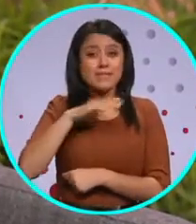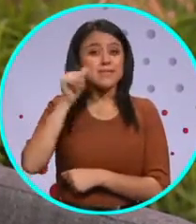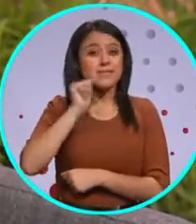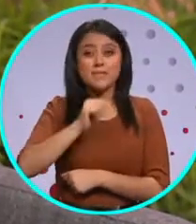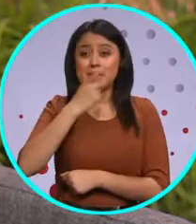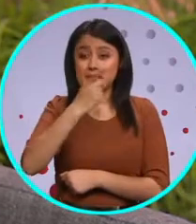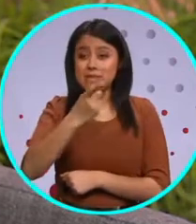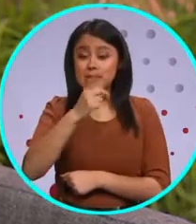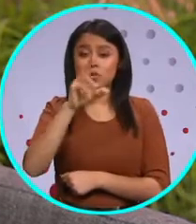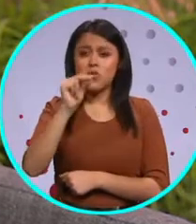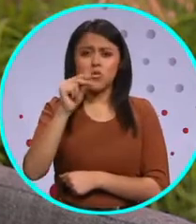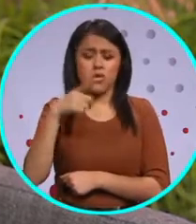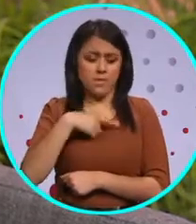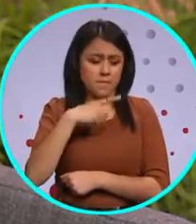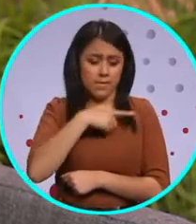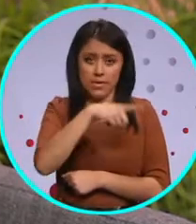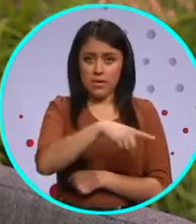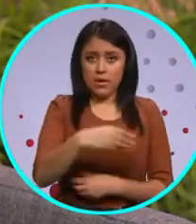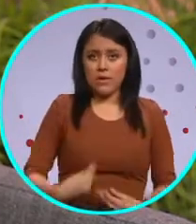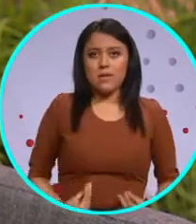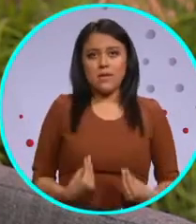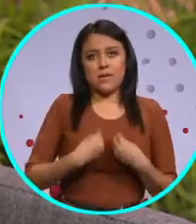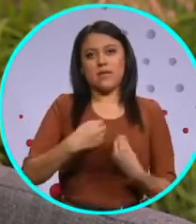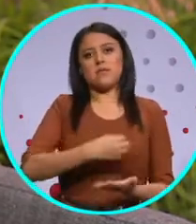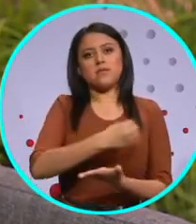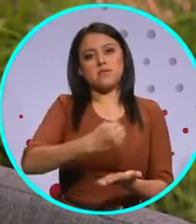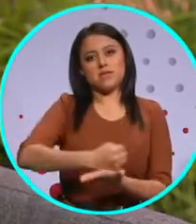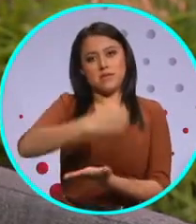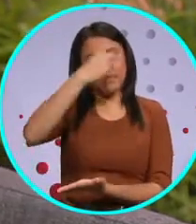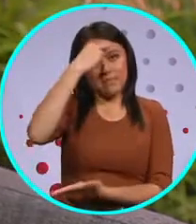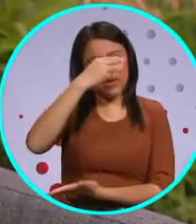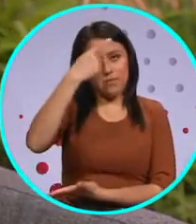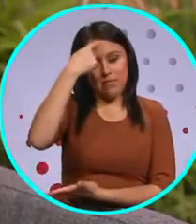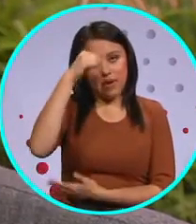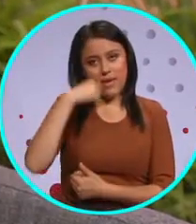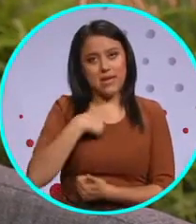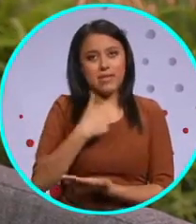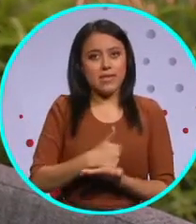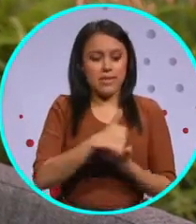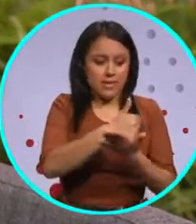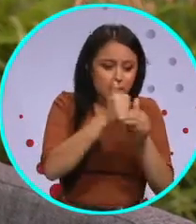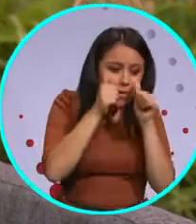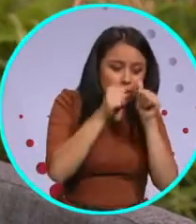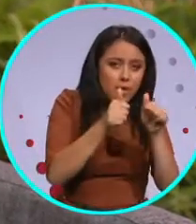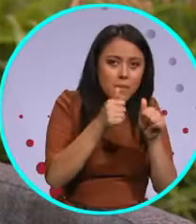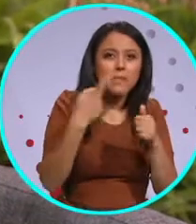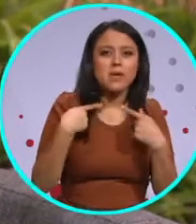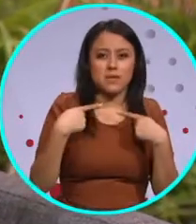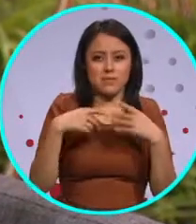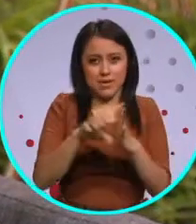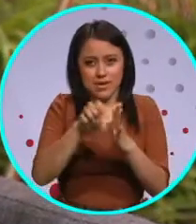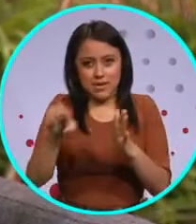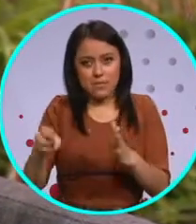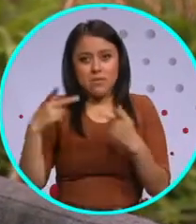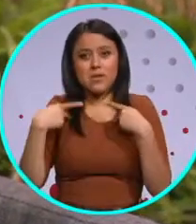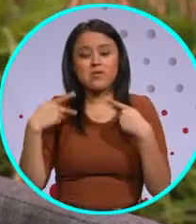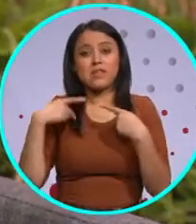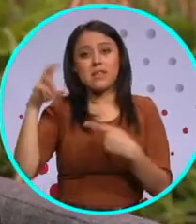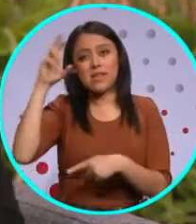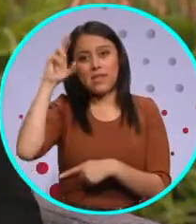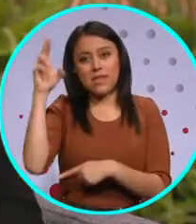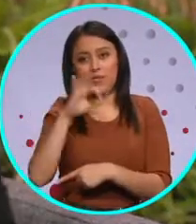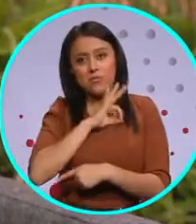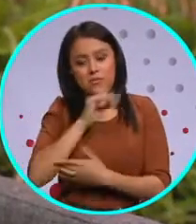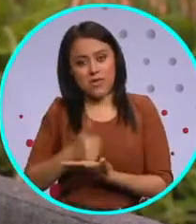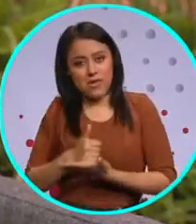diciendo que no tienen que vivir en la ciudad de mexico para ser atendidos por el equipo de a quien corresponde a ejemplo de ello es la gente de ida algo que pudo recibir